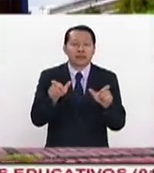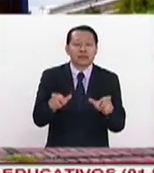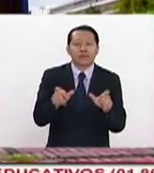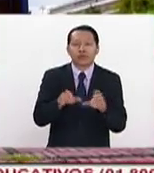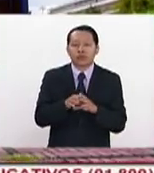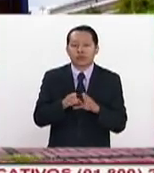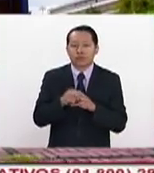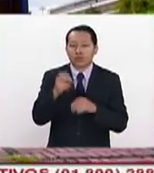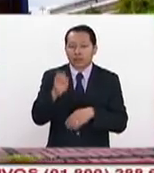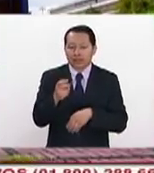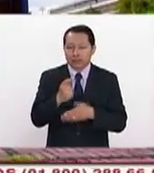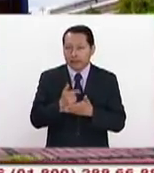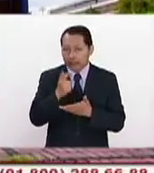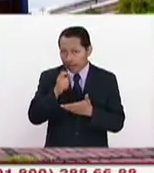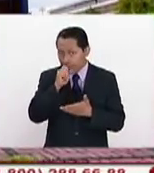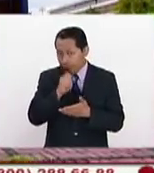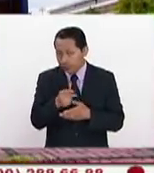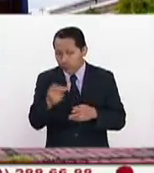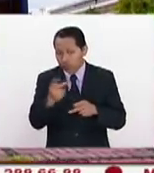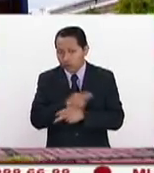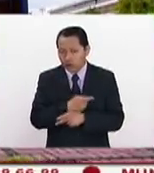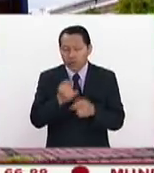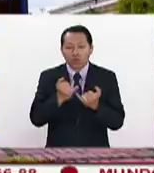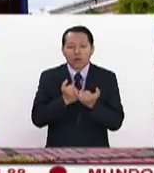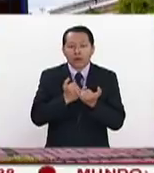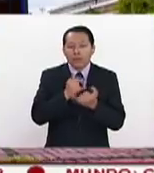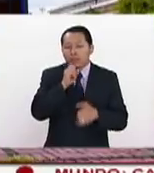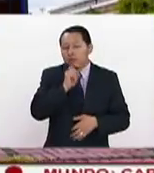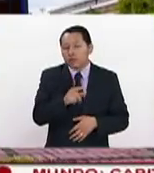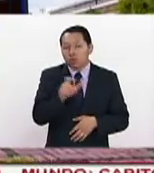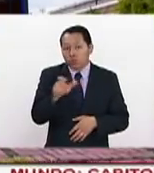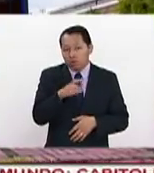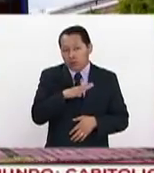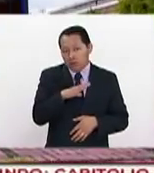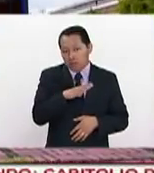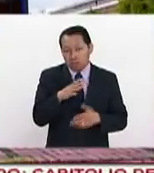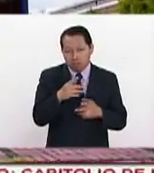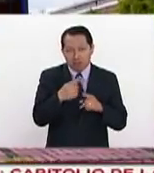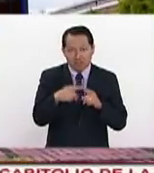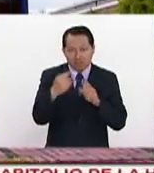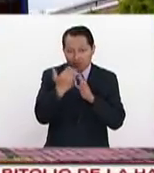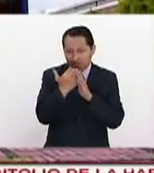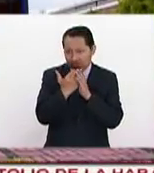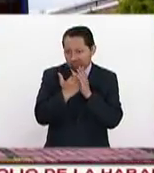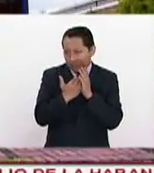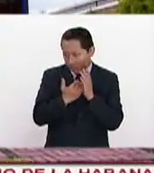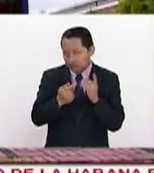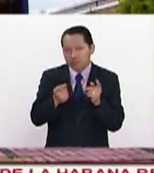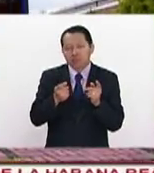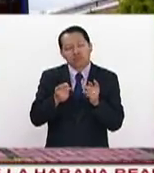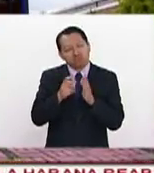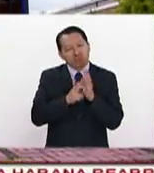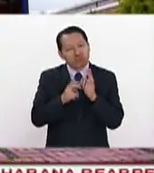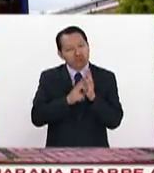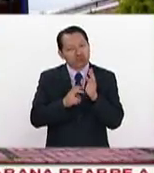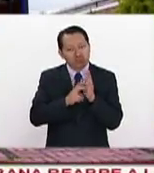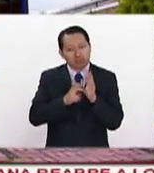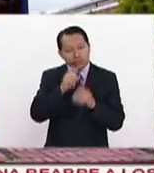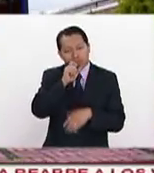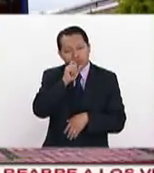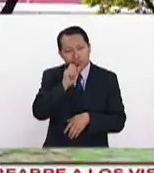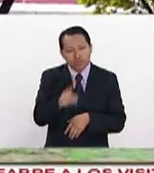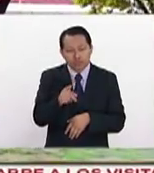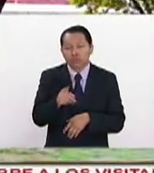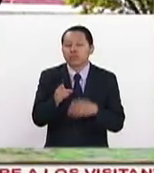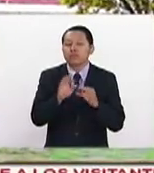de situaciones graves que hemos vivido, y ya cuando se aplican otro tipo de medidas, pues ya son correctivas. Entonces aquí lo importante